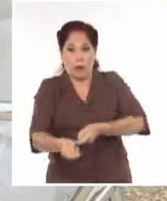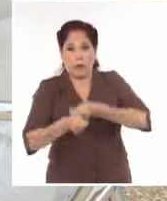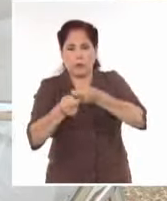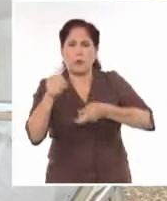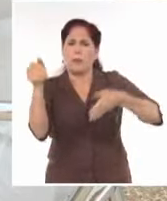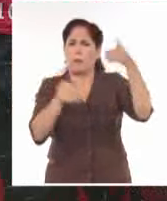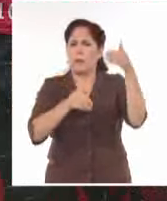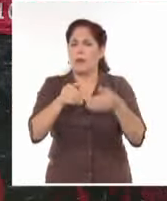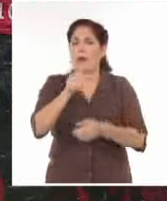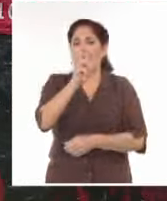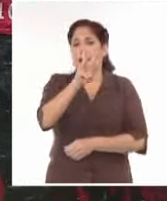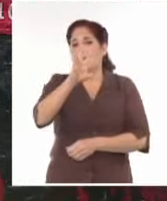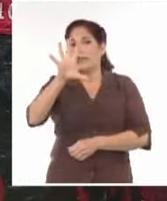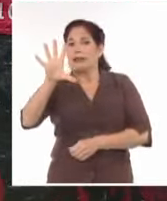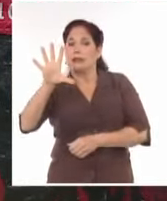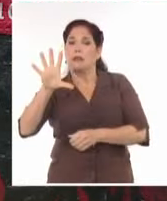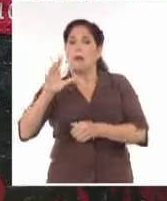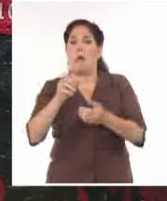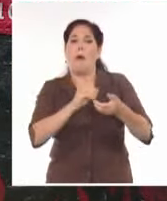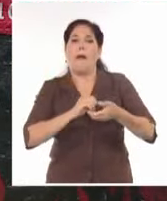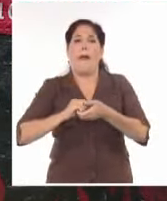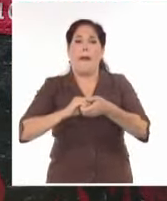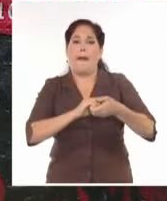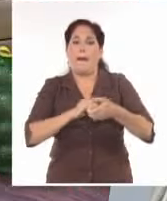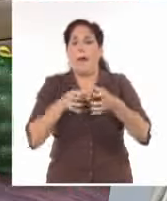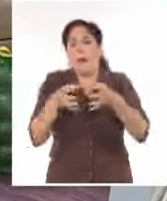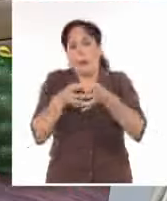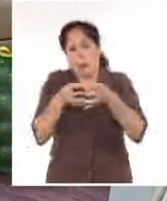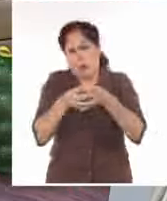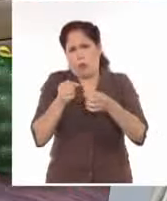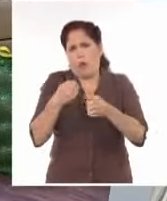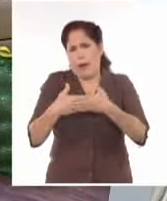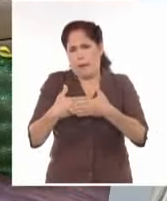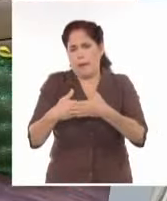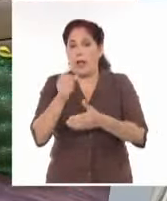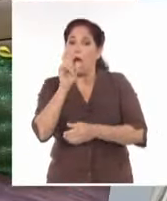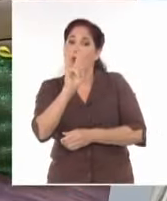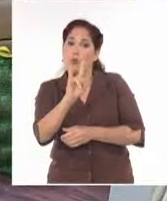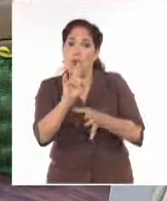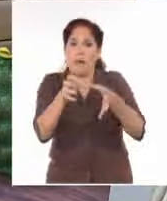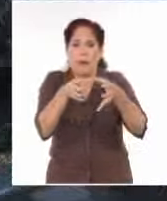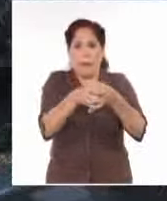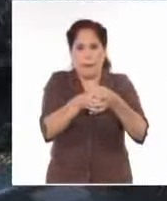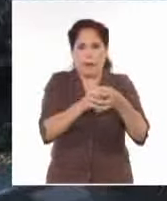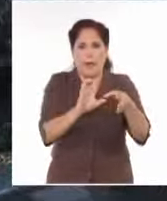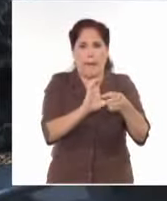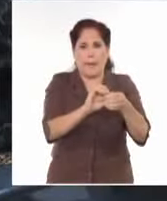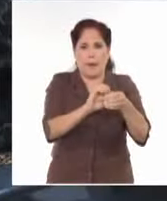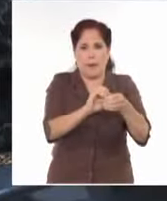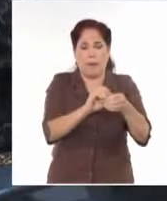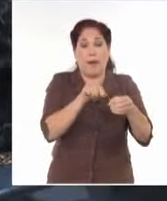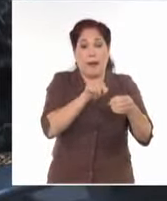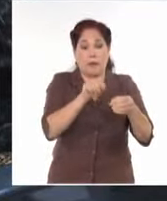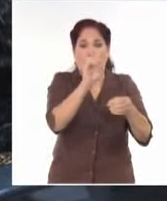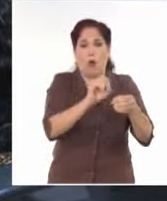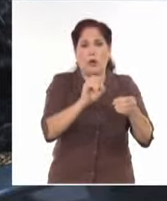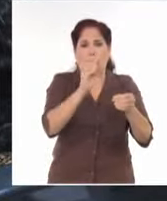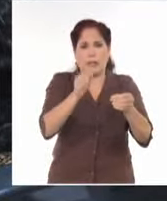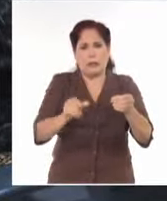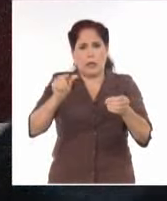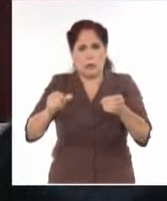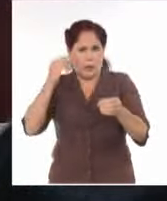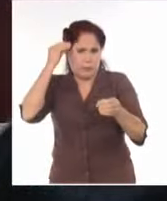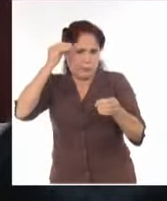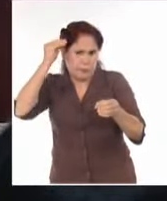de más de 35 compañías extranjeras y 9 pequeñas y medianas empresas. Sus organizadores consideran que,